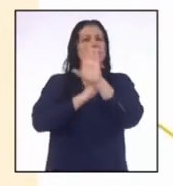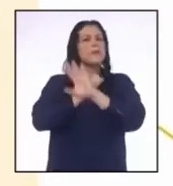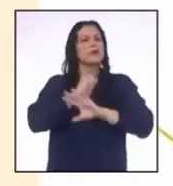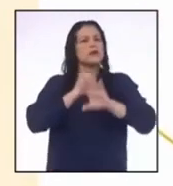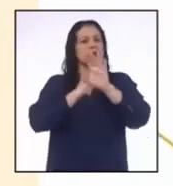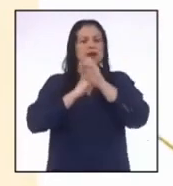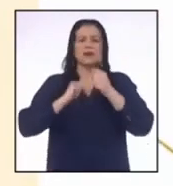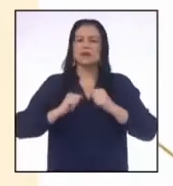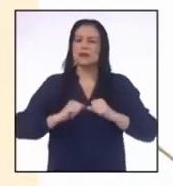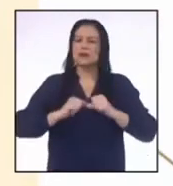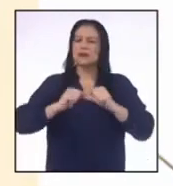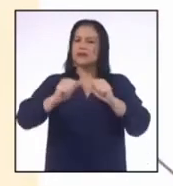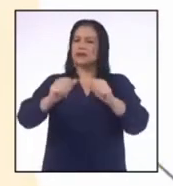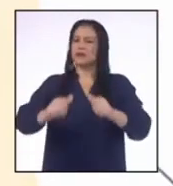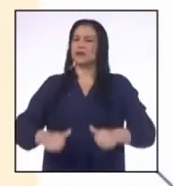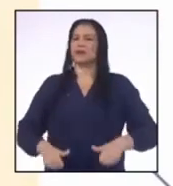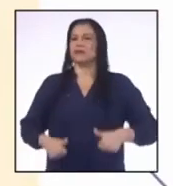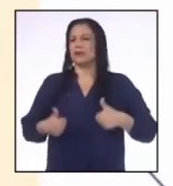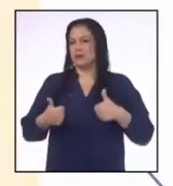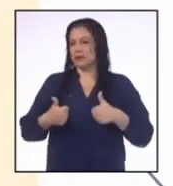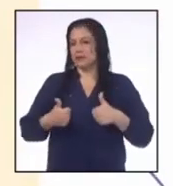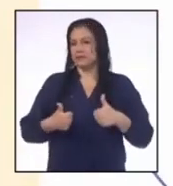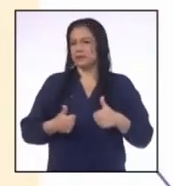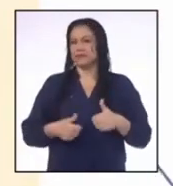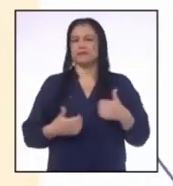para seguir viviendo.